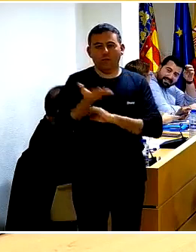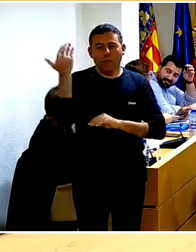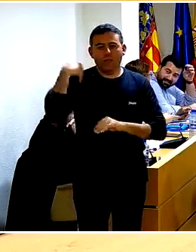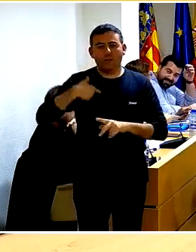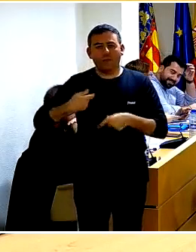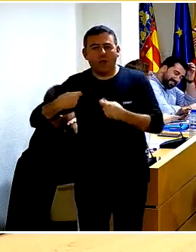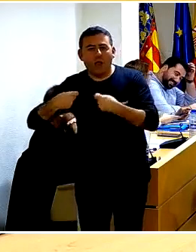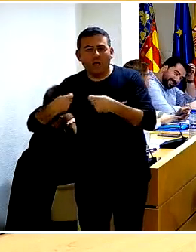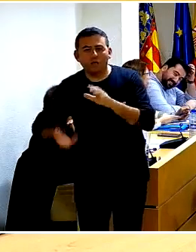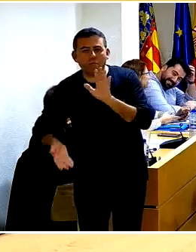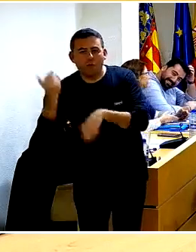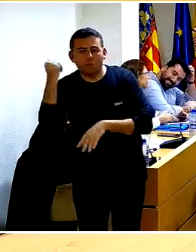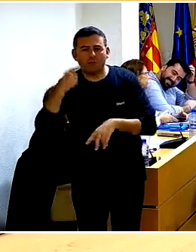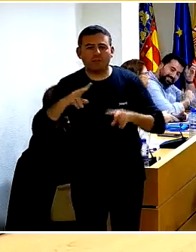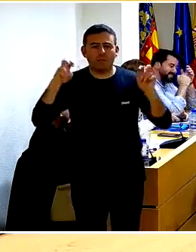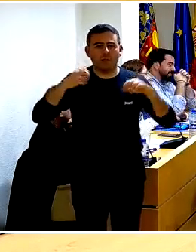gastábamos más en órganos de gobierno?